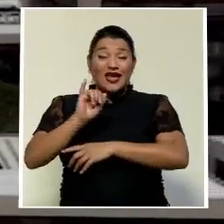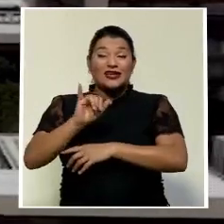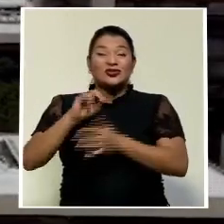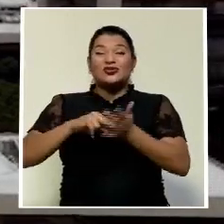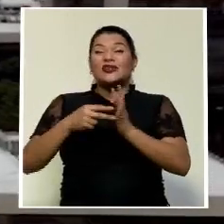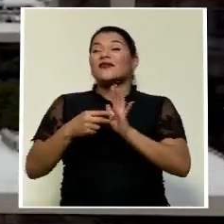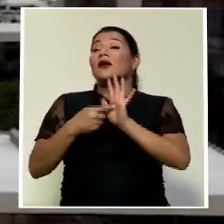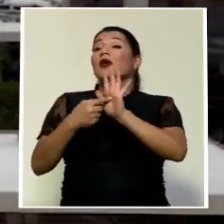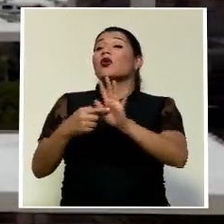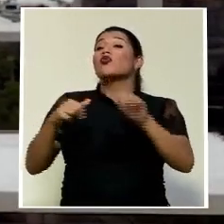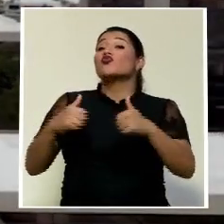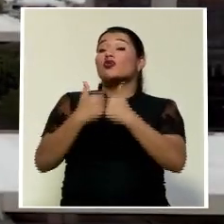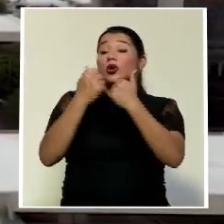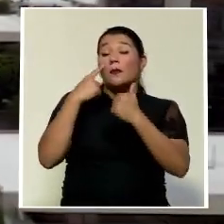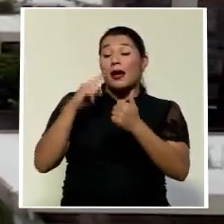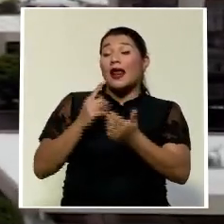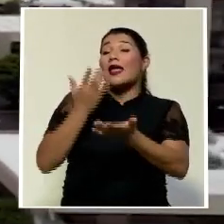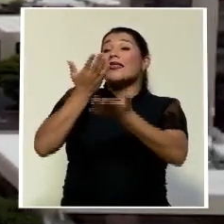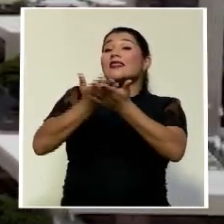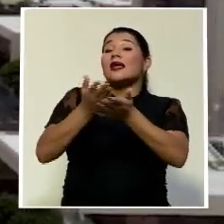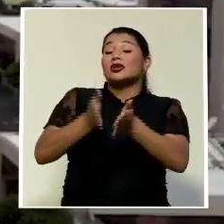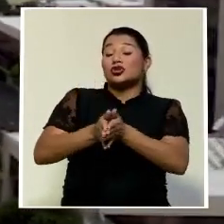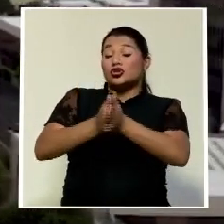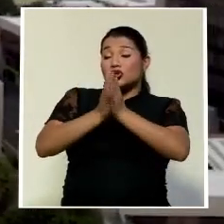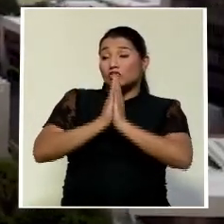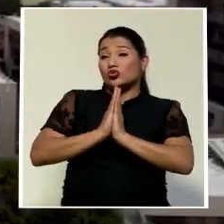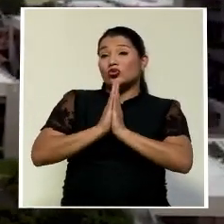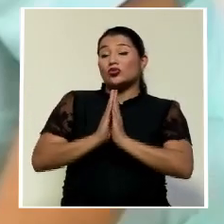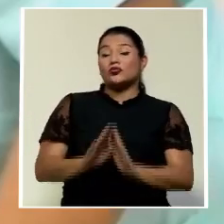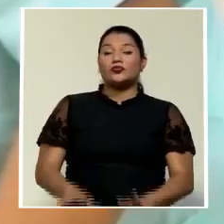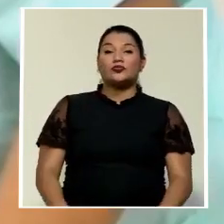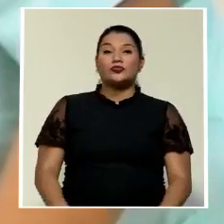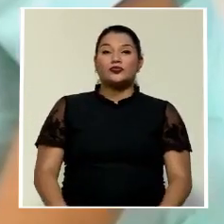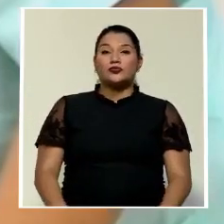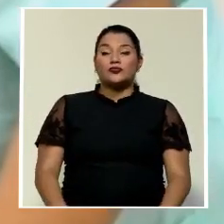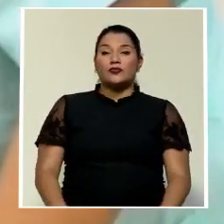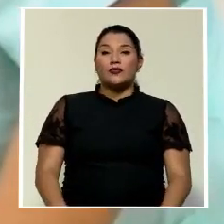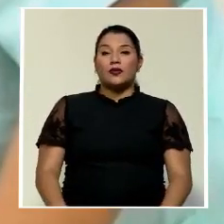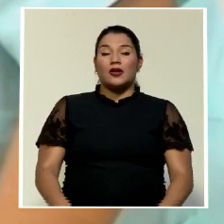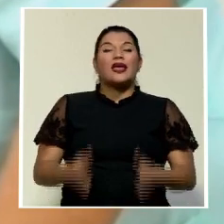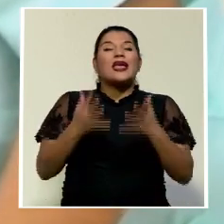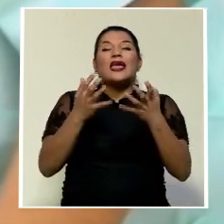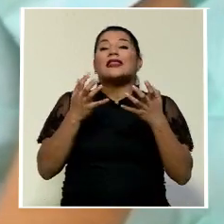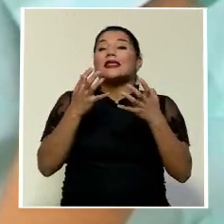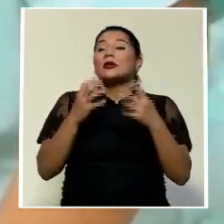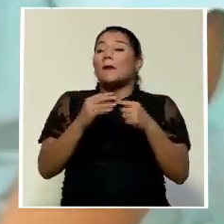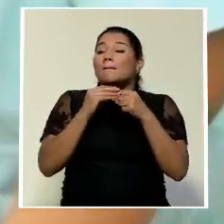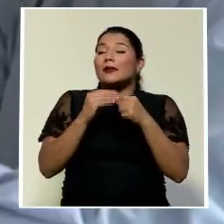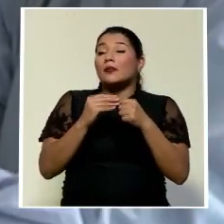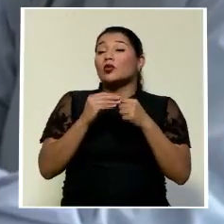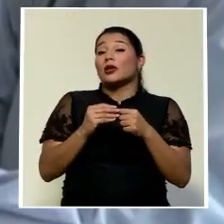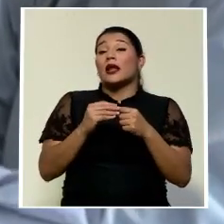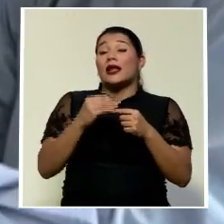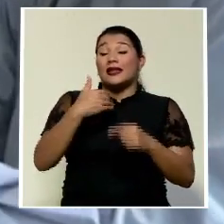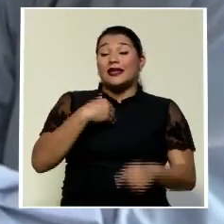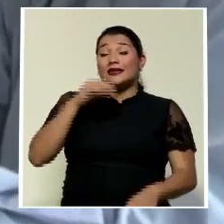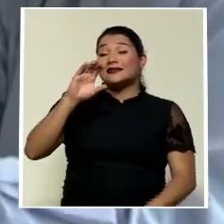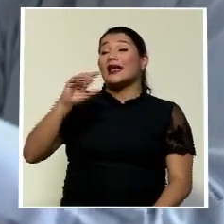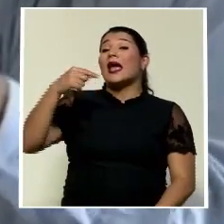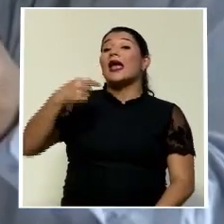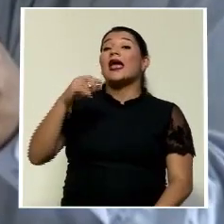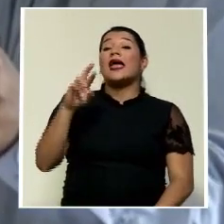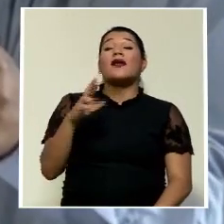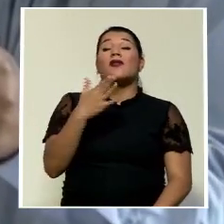un reto para emitir la resolución de solicitudes de licencias comerciales. La intención primordial de la CGR